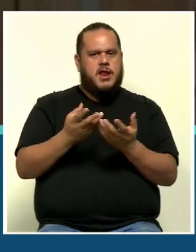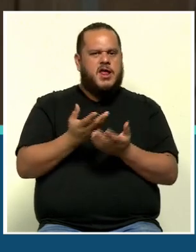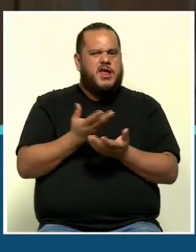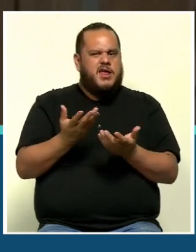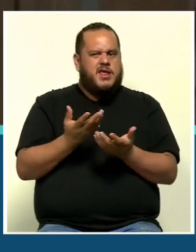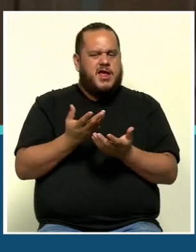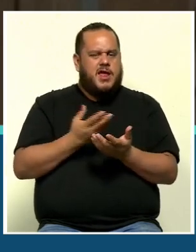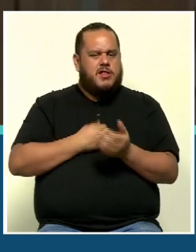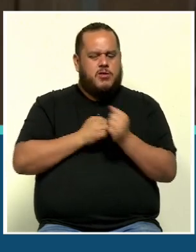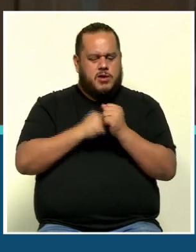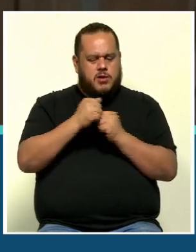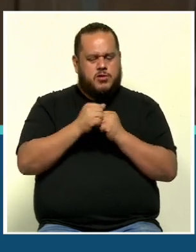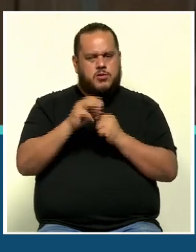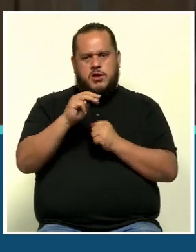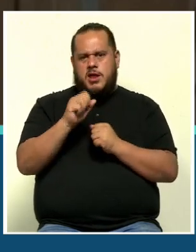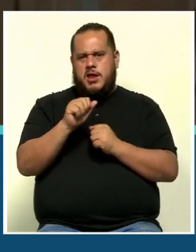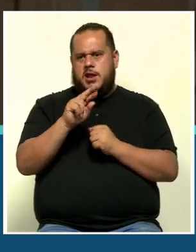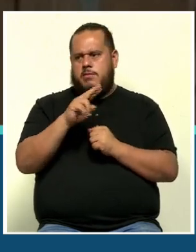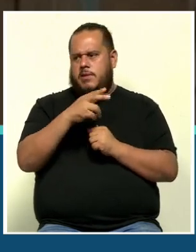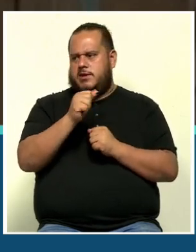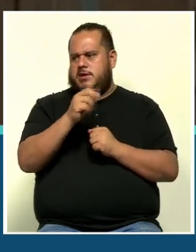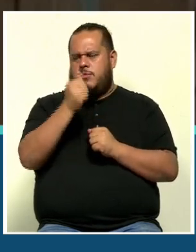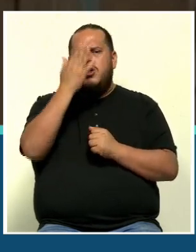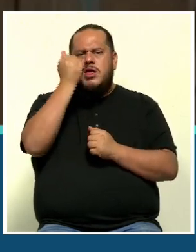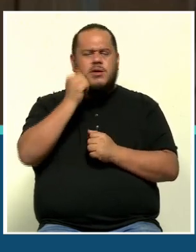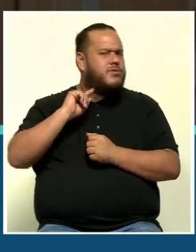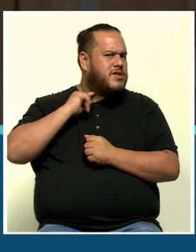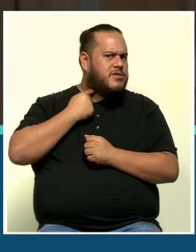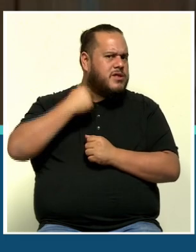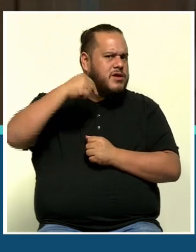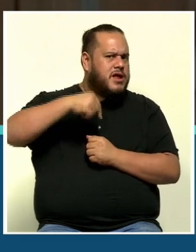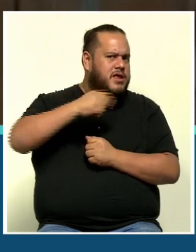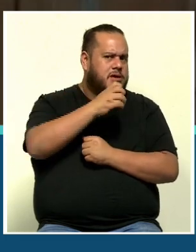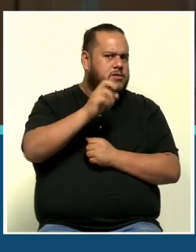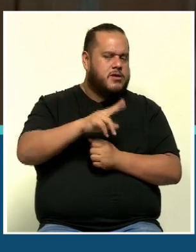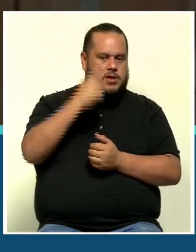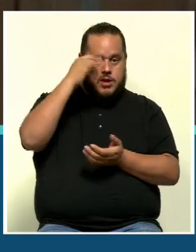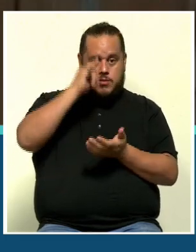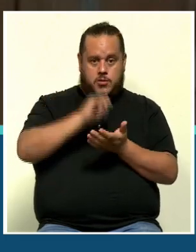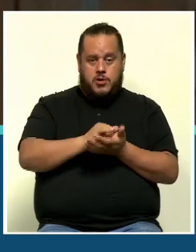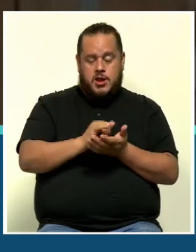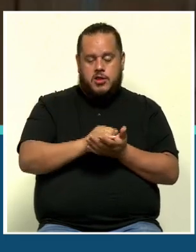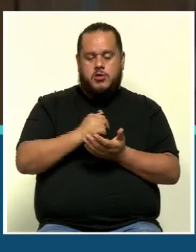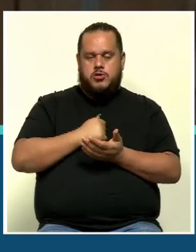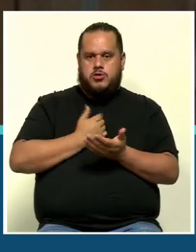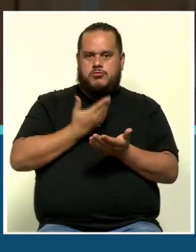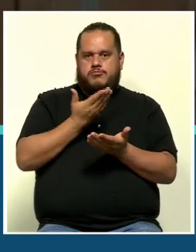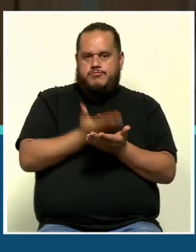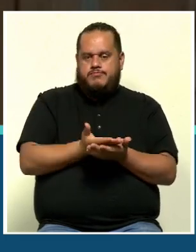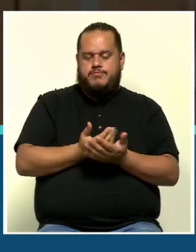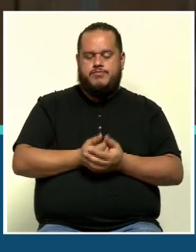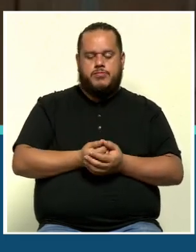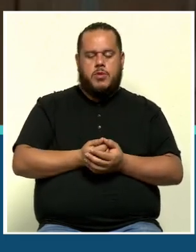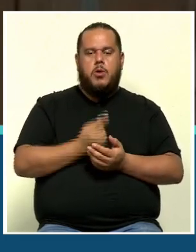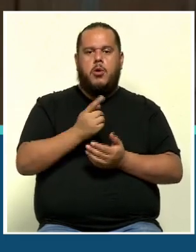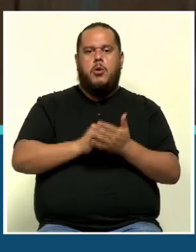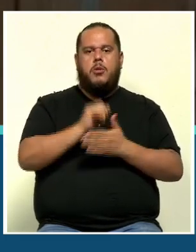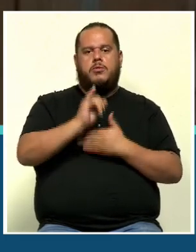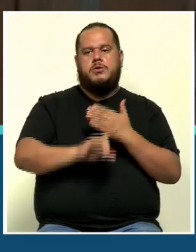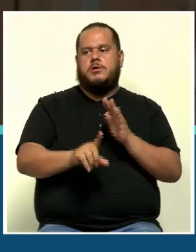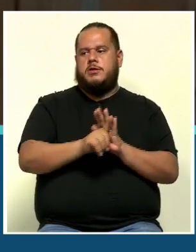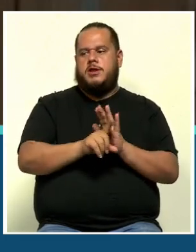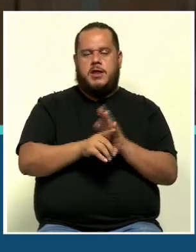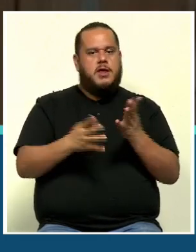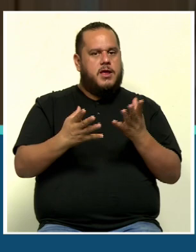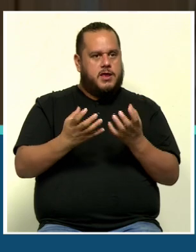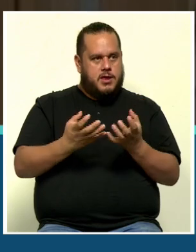que construye el marchamo y por qué son tan caros en Costa Rica. Por esa razón yo propuse un proyecto de ley que